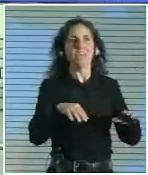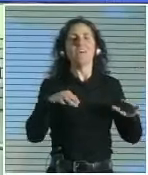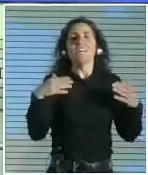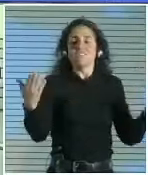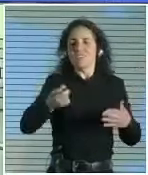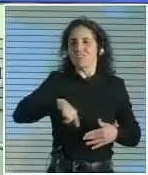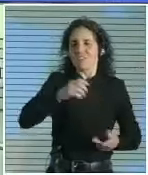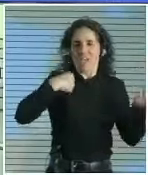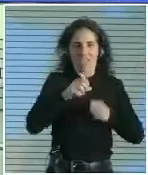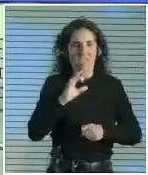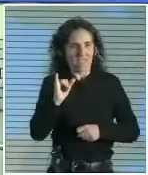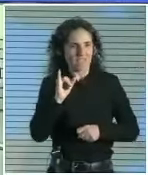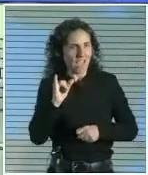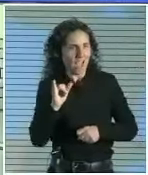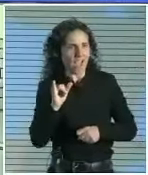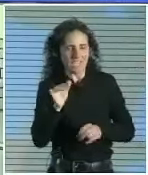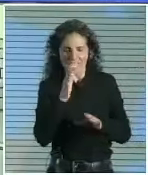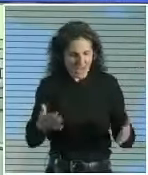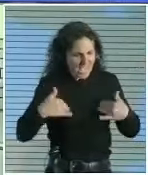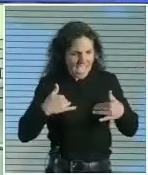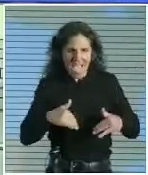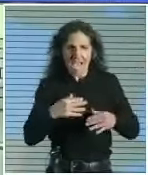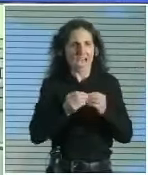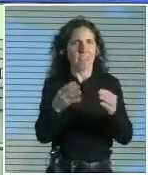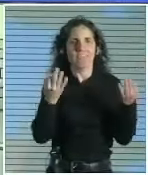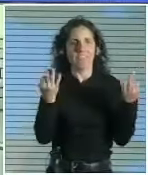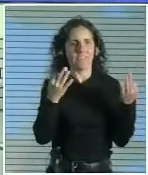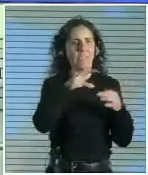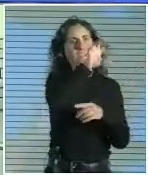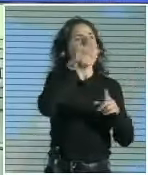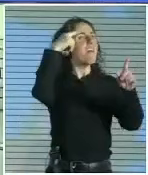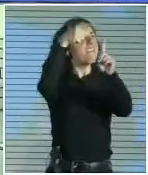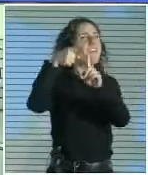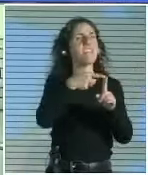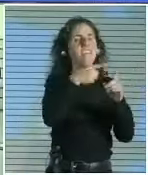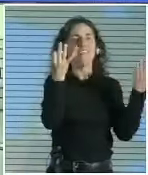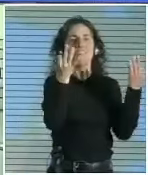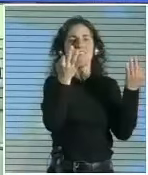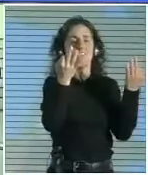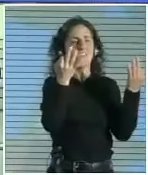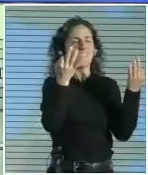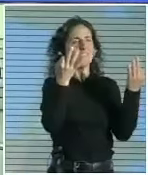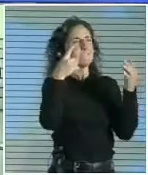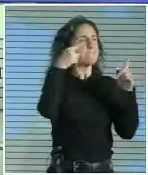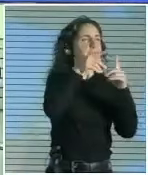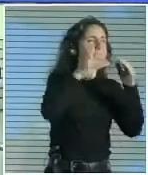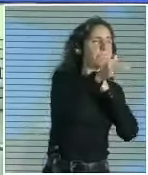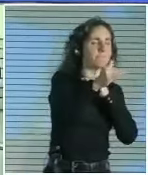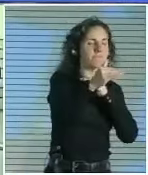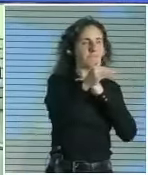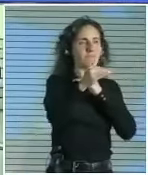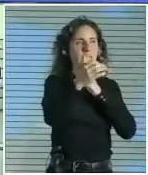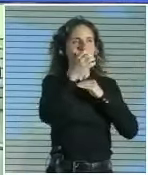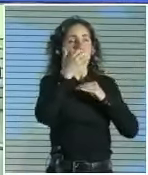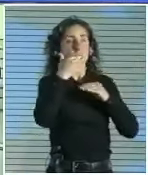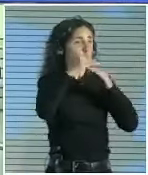hoy deberían de lanzarse ya. Los destinos tienen que tener un relato de sostenibilidad, de tal manera que aquel que se salga del relato pues